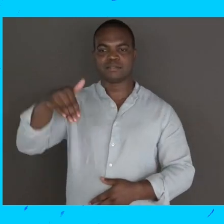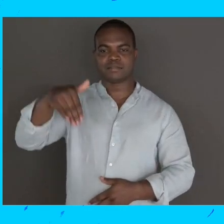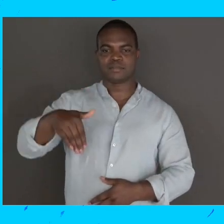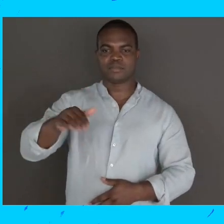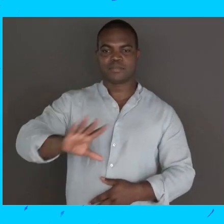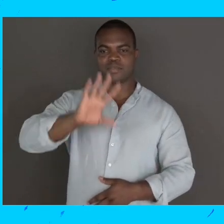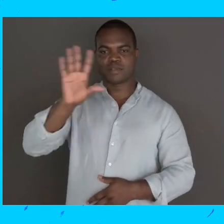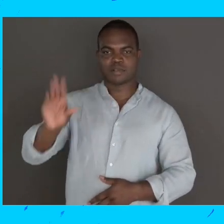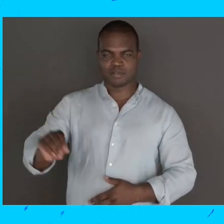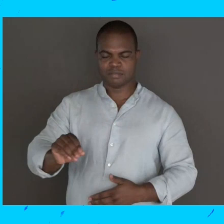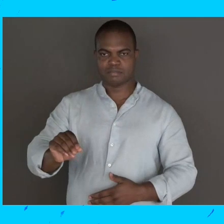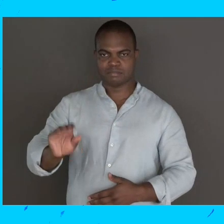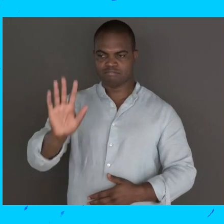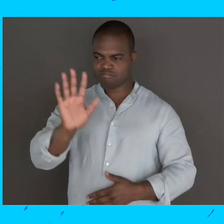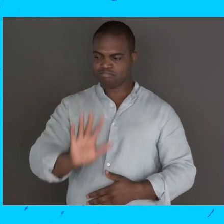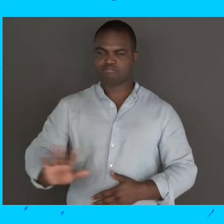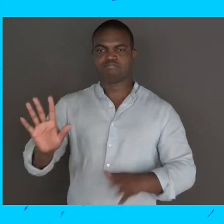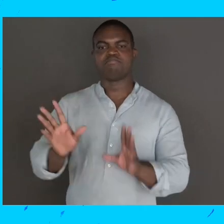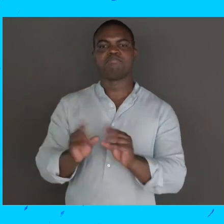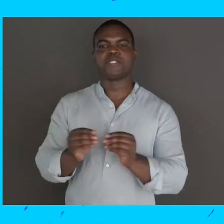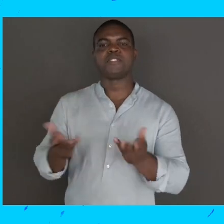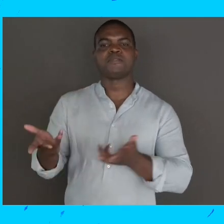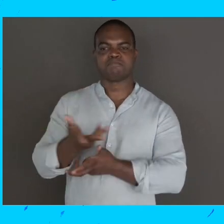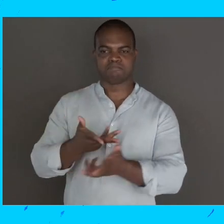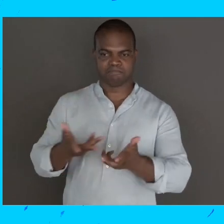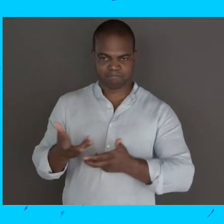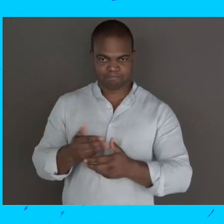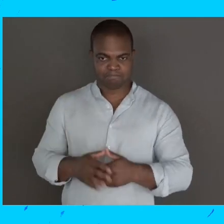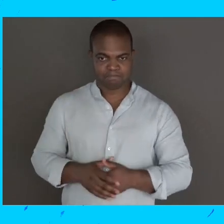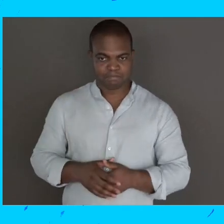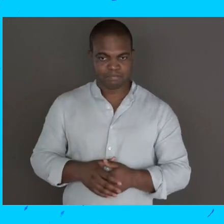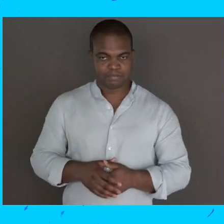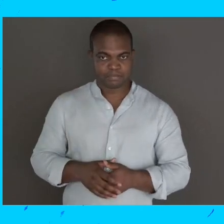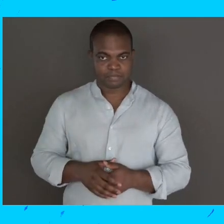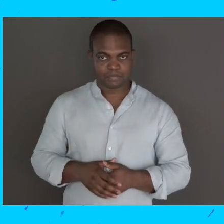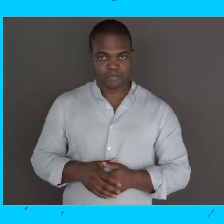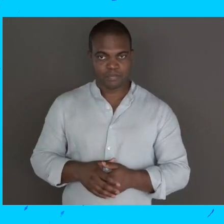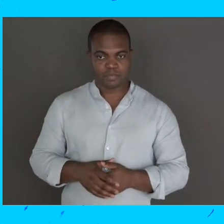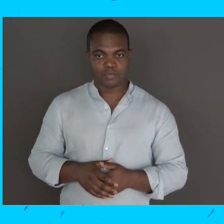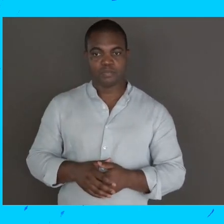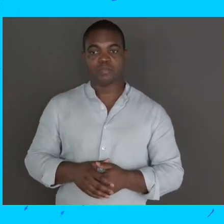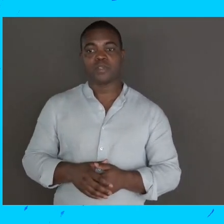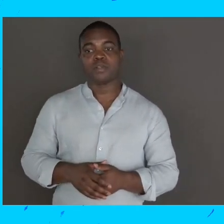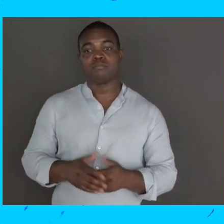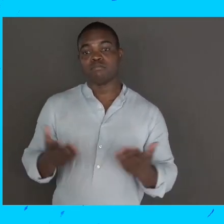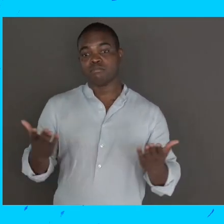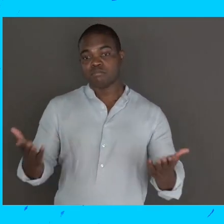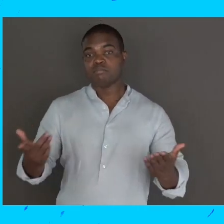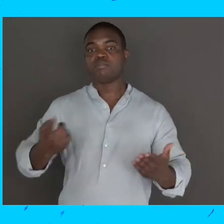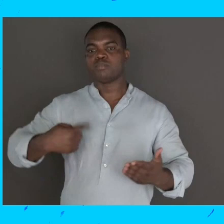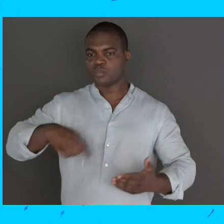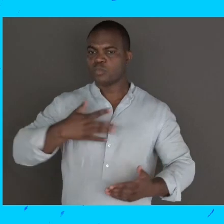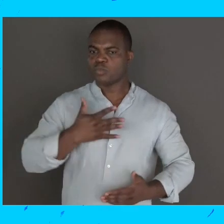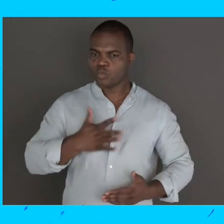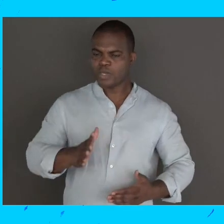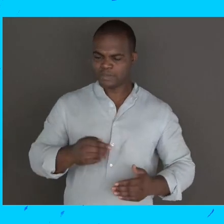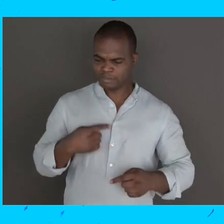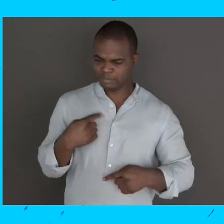Nosotros vamos a colaborar de manera muy estrecha con nuestros asociados